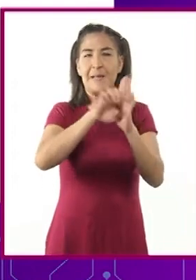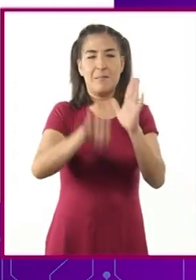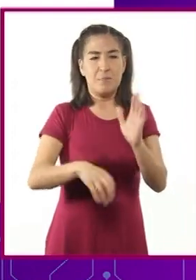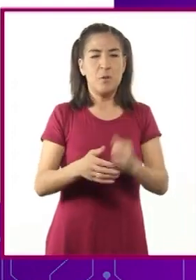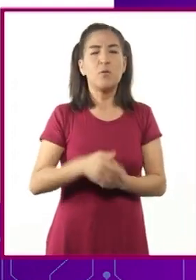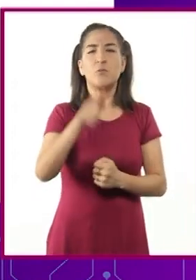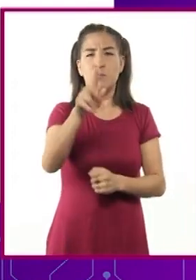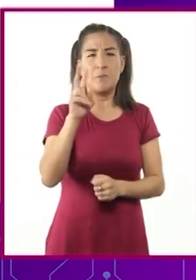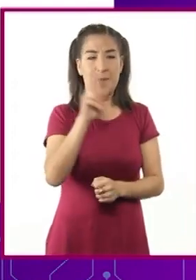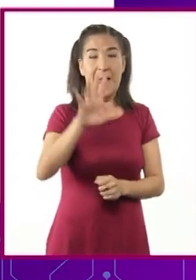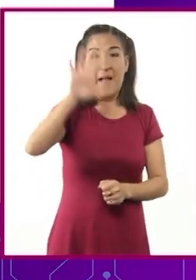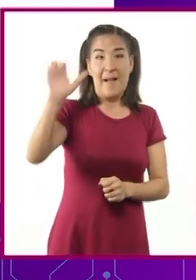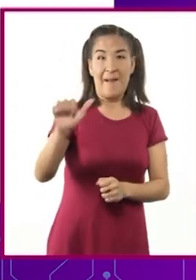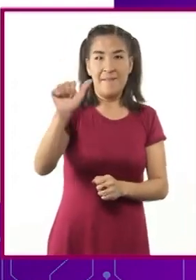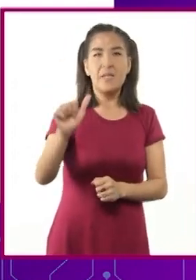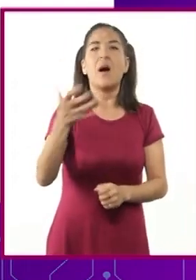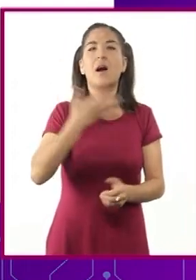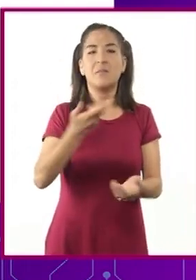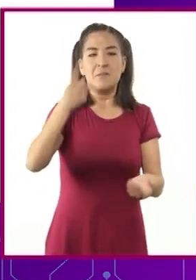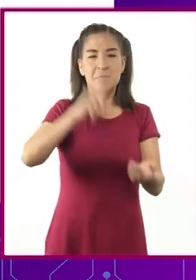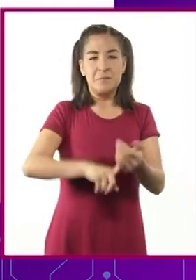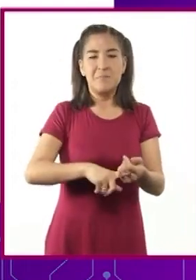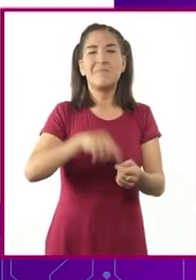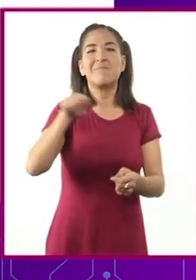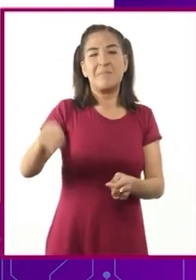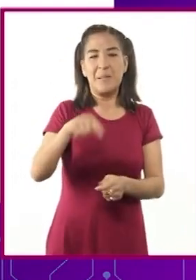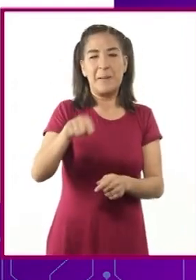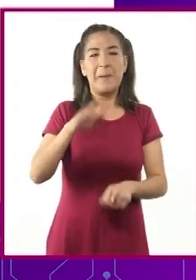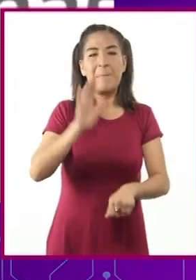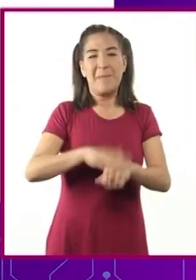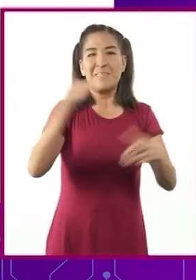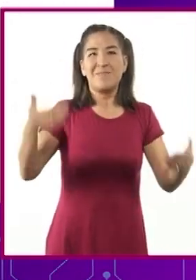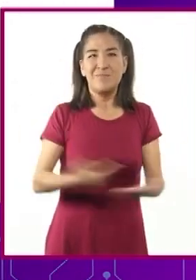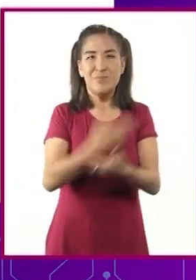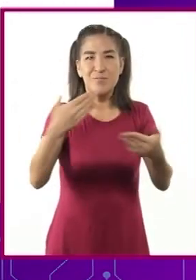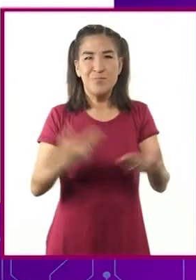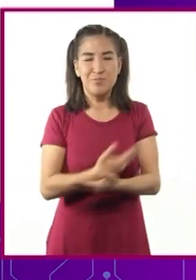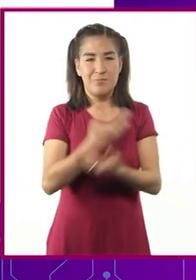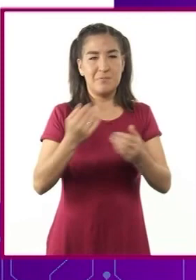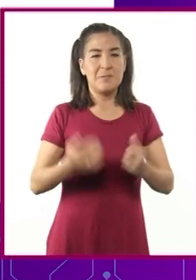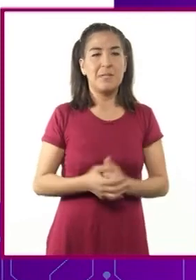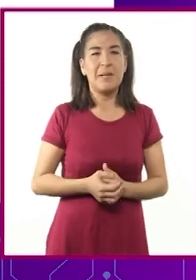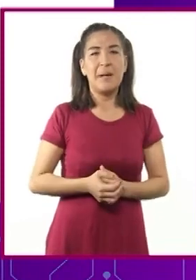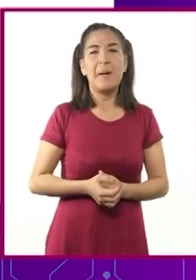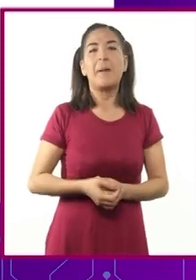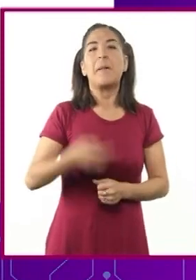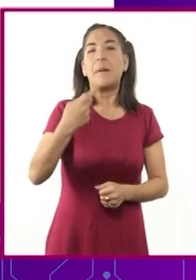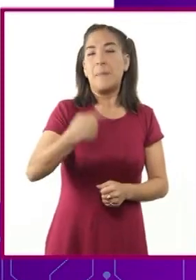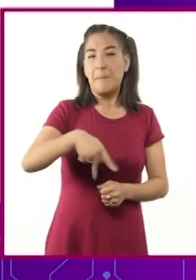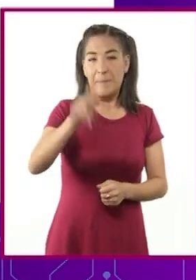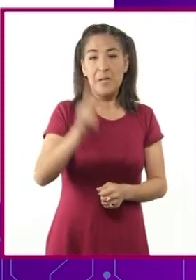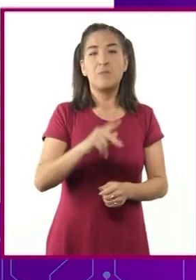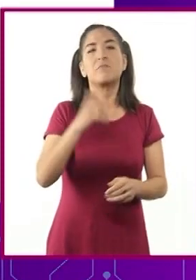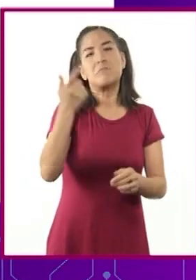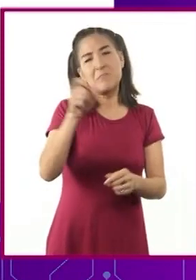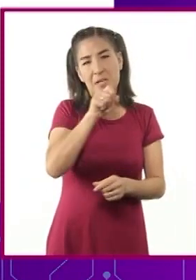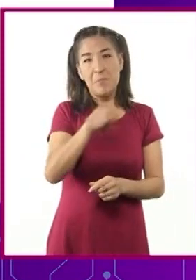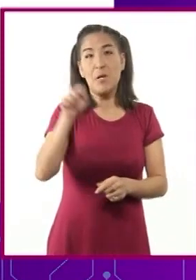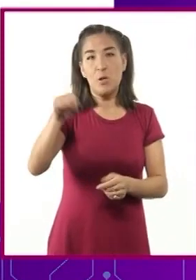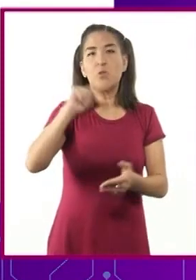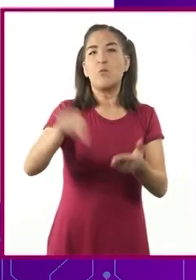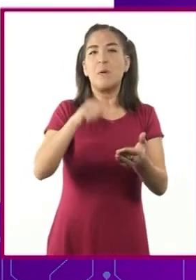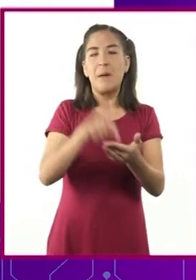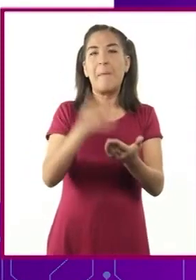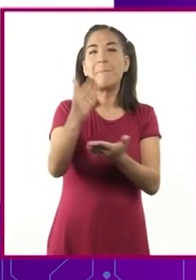pueden observar que África tiene las tasas de natalidad más altas. Sin embargo, es el continente